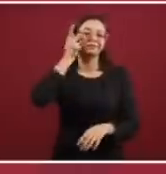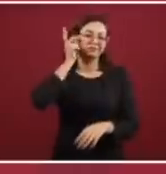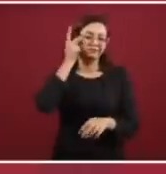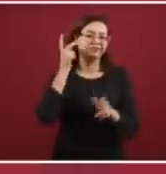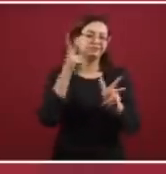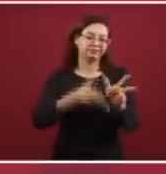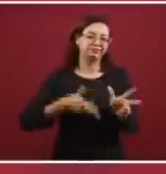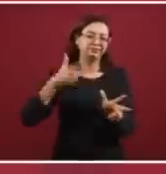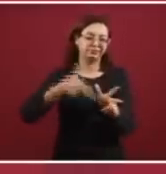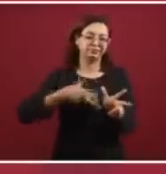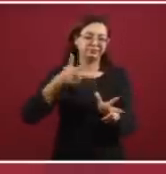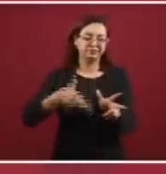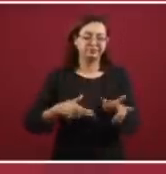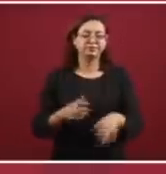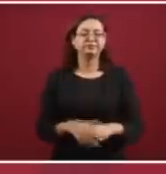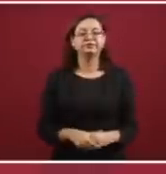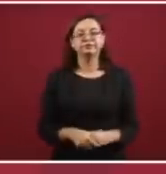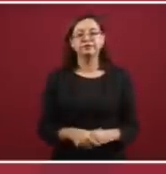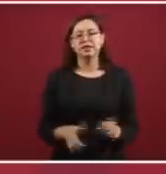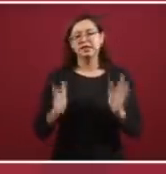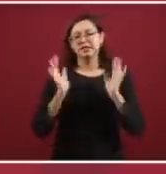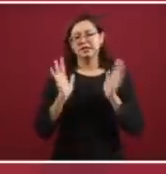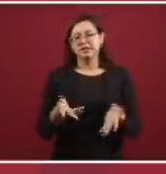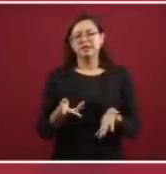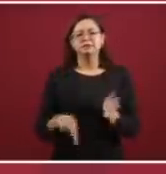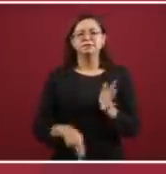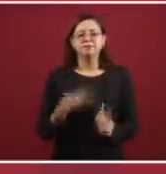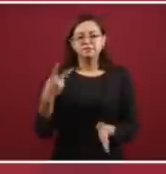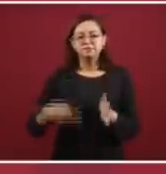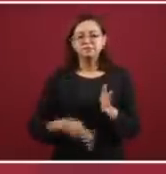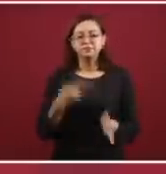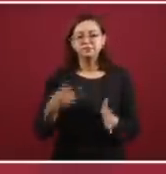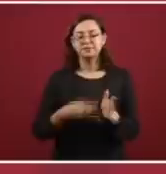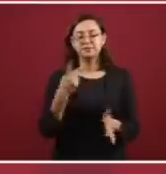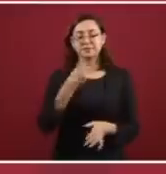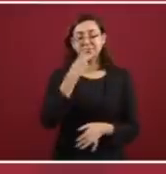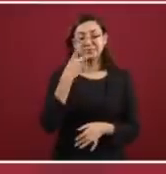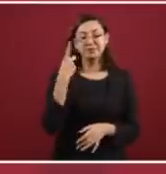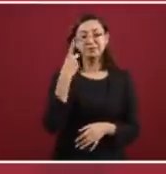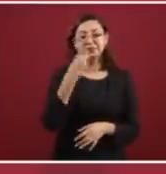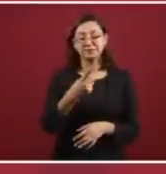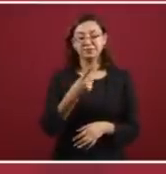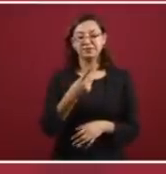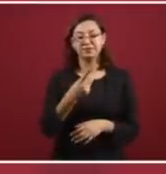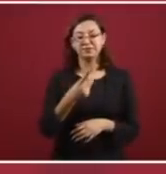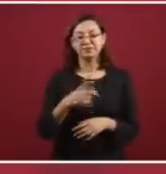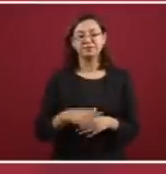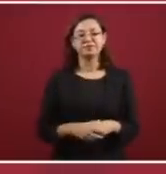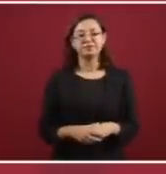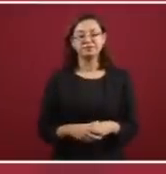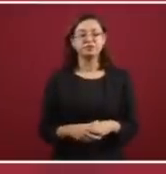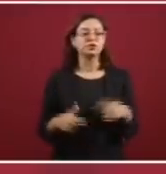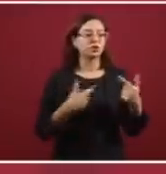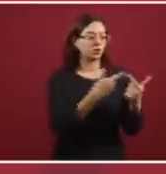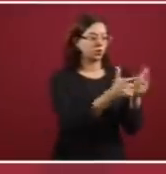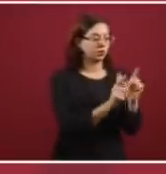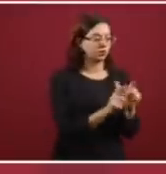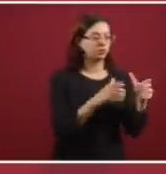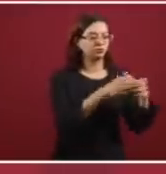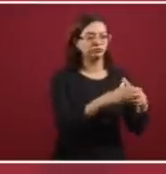Ya lo hemos dicho, son varios